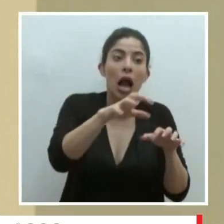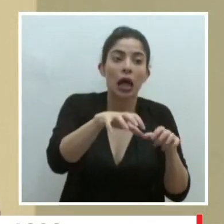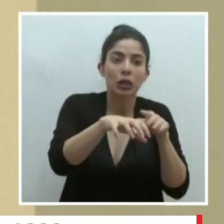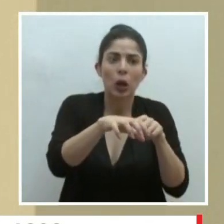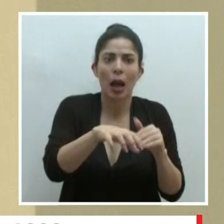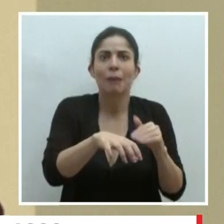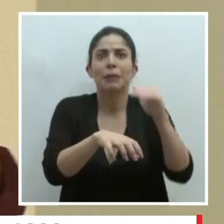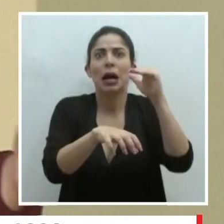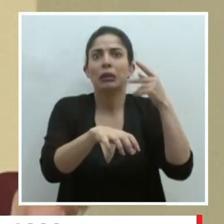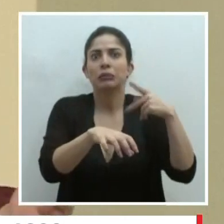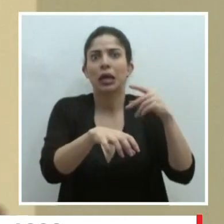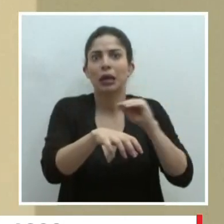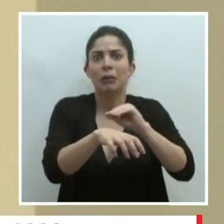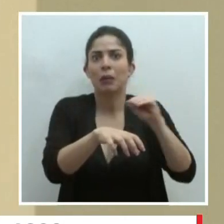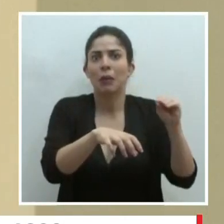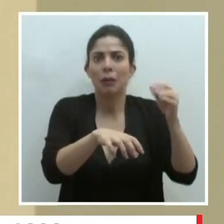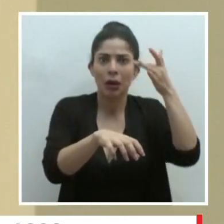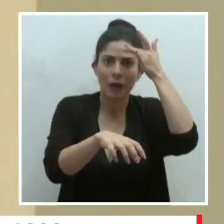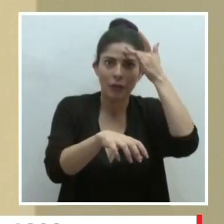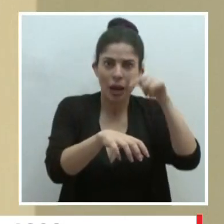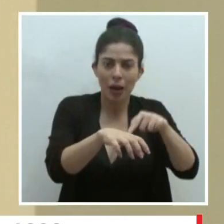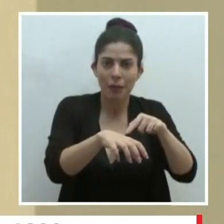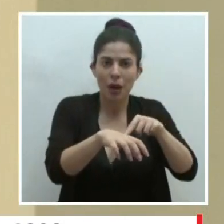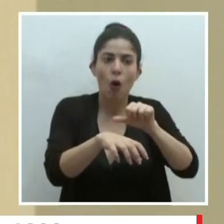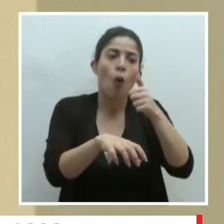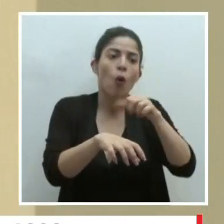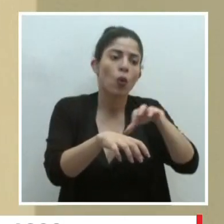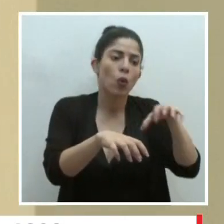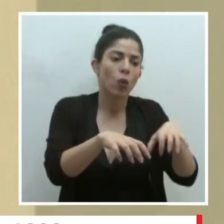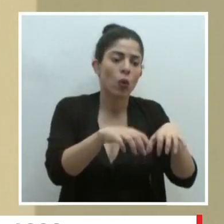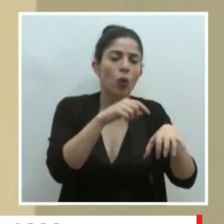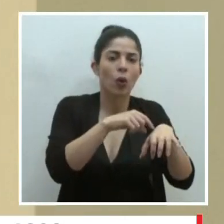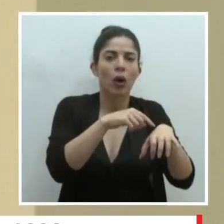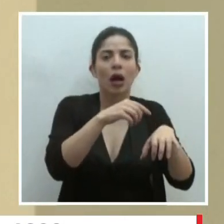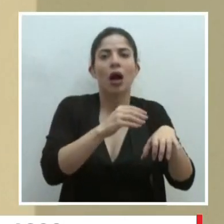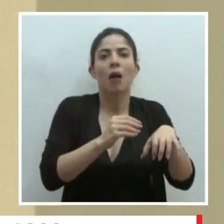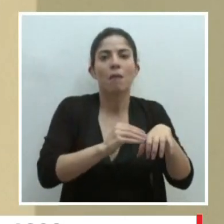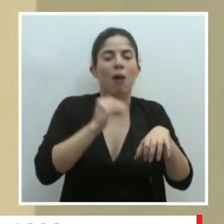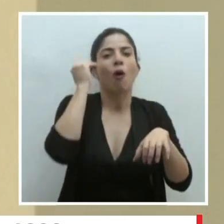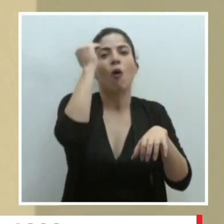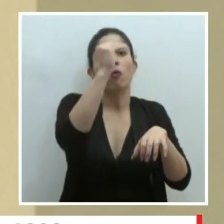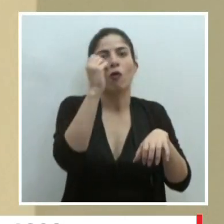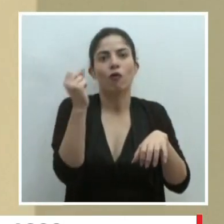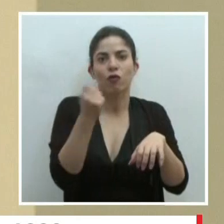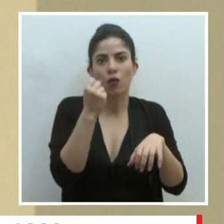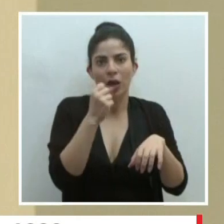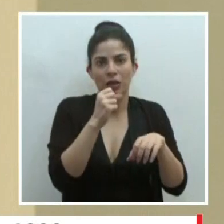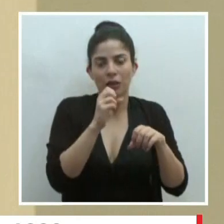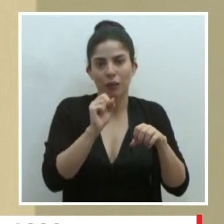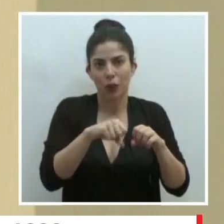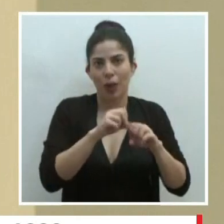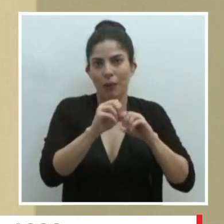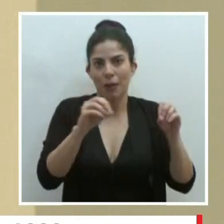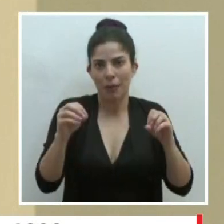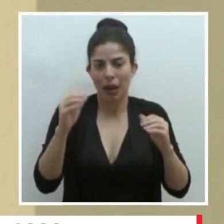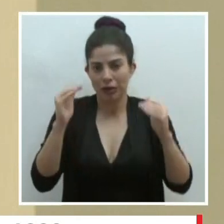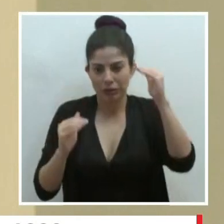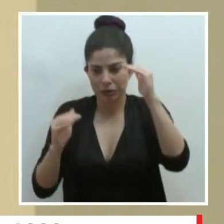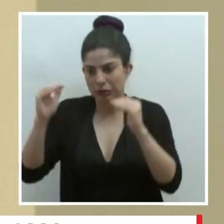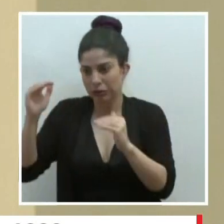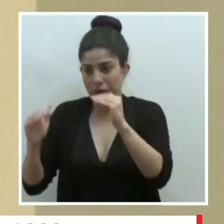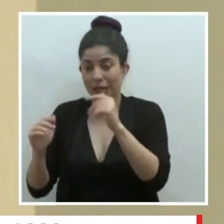transmisión comunitaria hacia otros que también presentan un riesgo aumentado. Eso significa, en la lógica